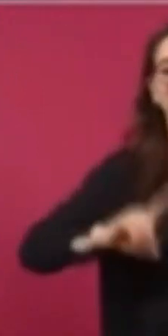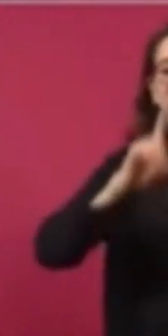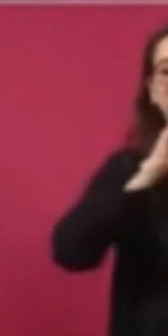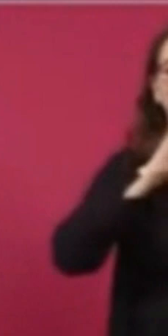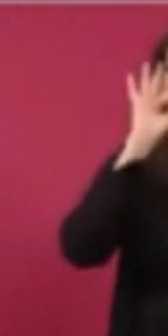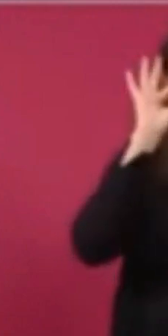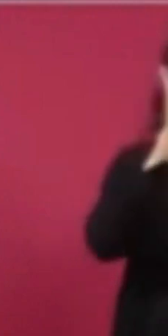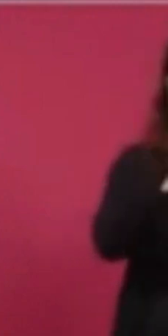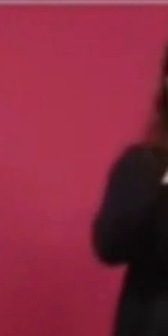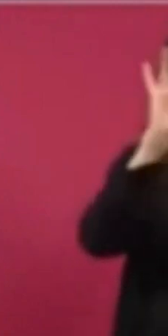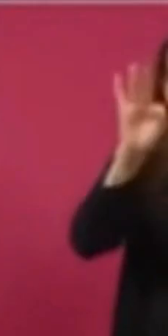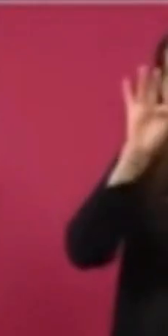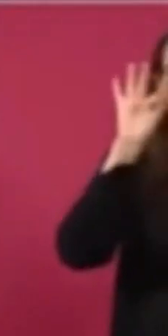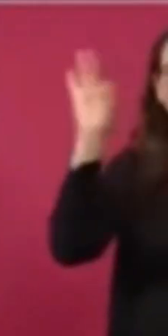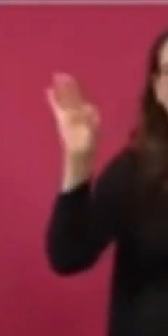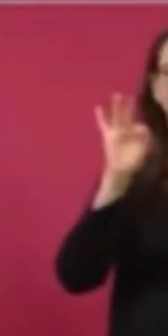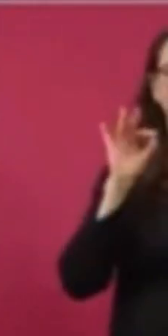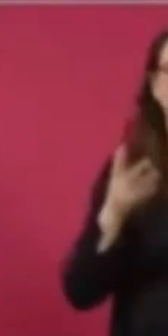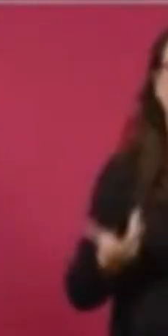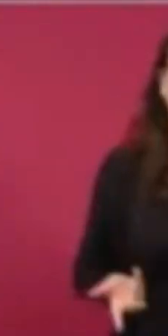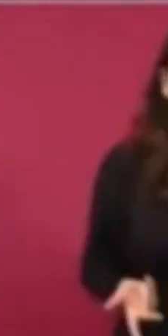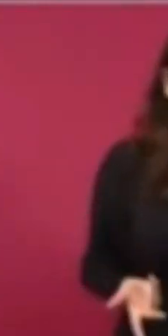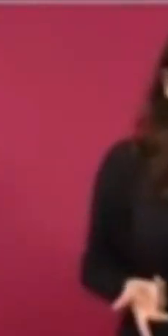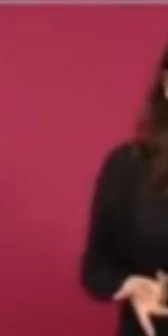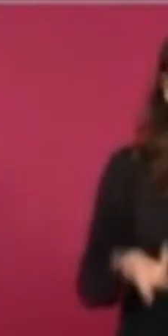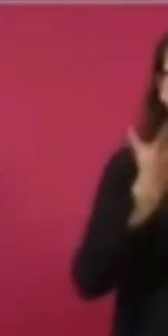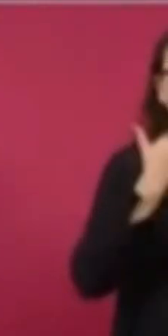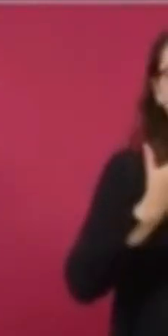No, la